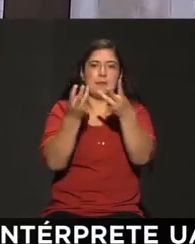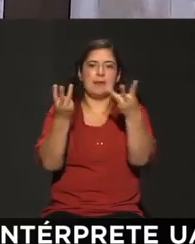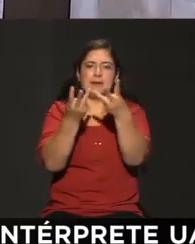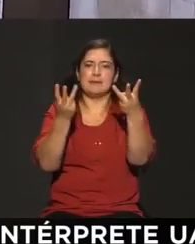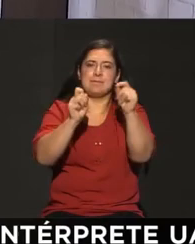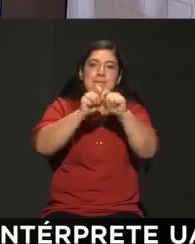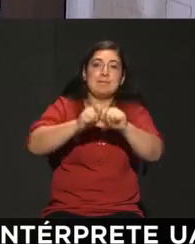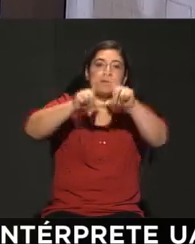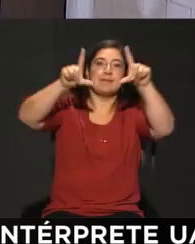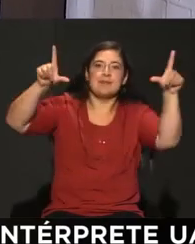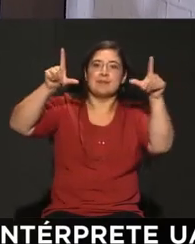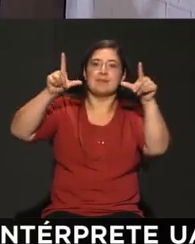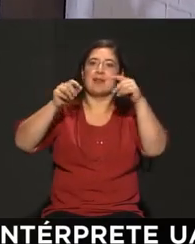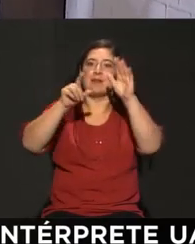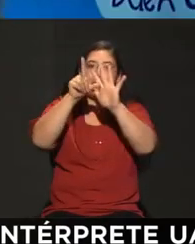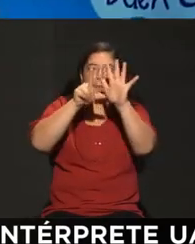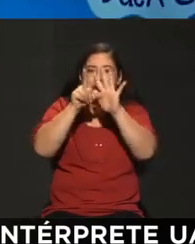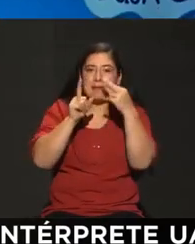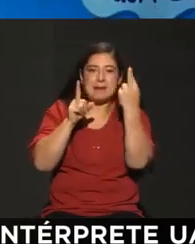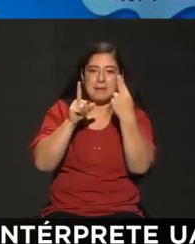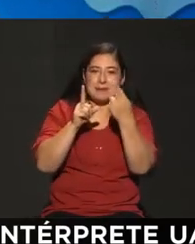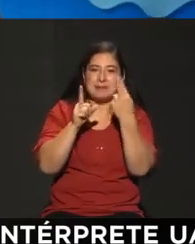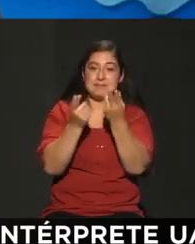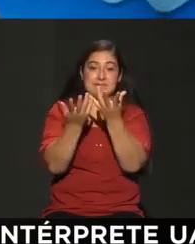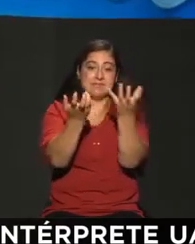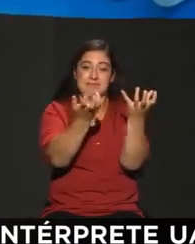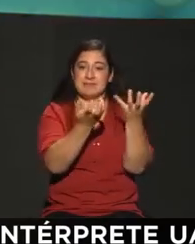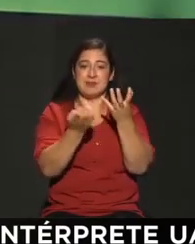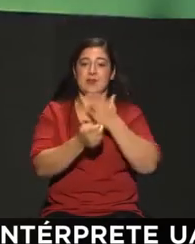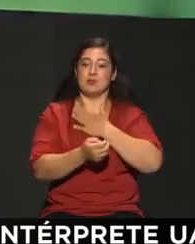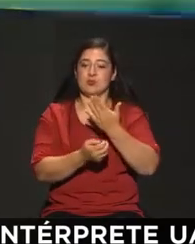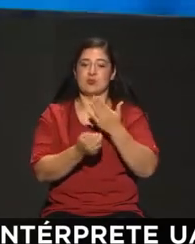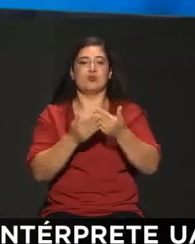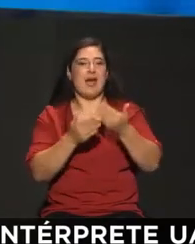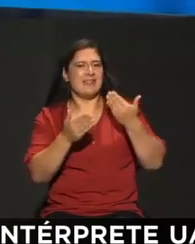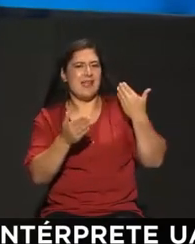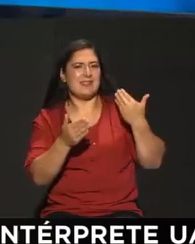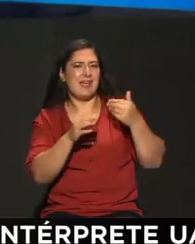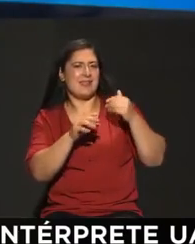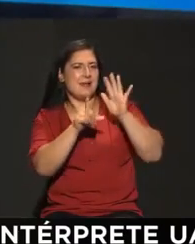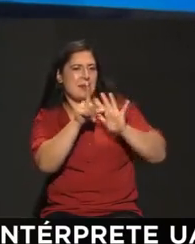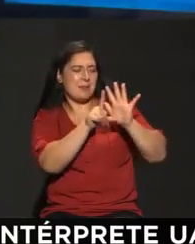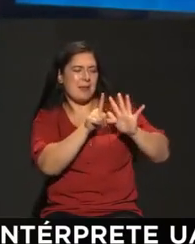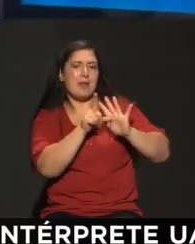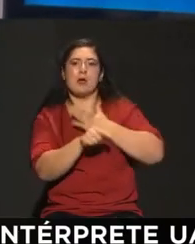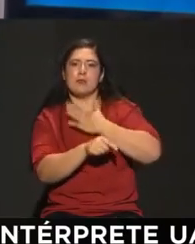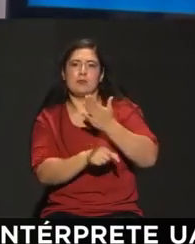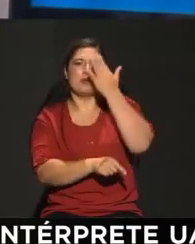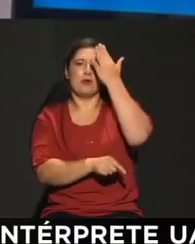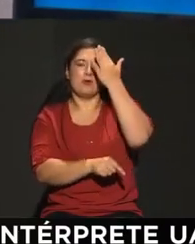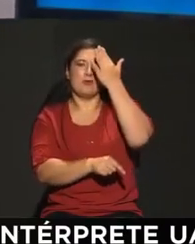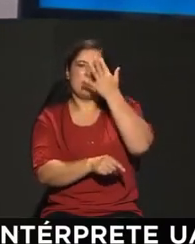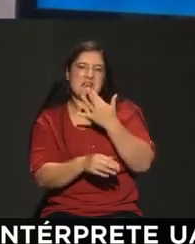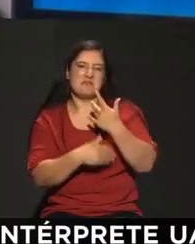fácilmente estos implementos. Y lo otro es que si quieren ver nuestro programa o los otros programas, lo pueden hacer a través de las redes sociales del